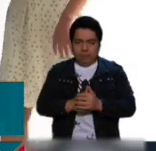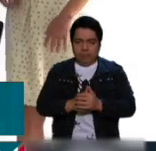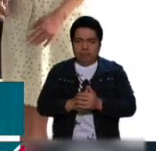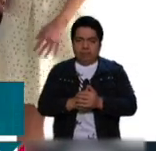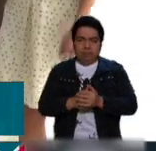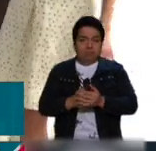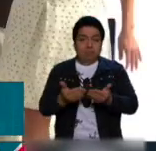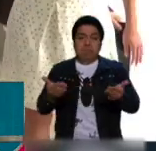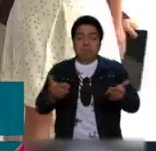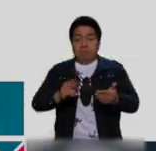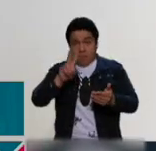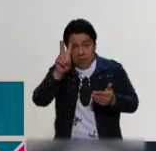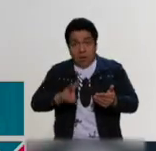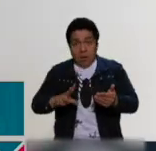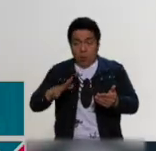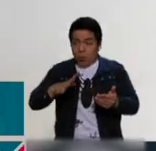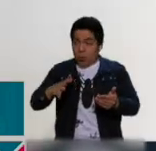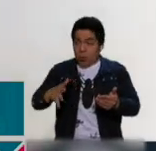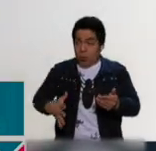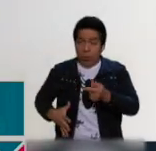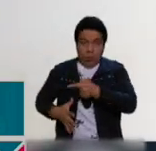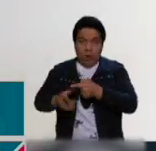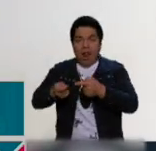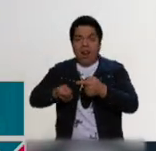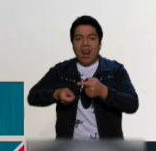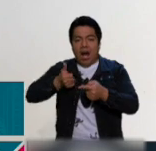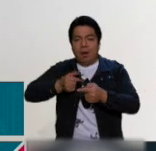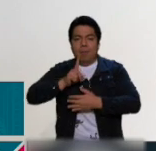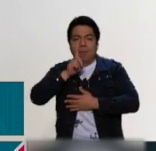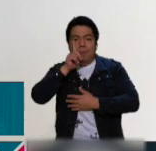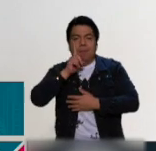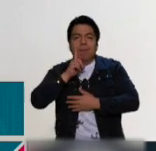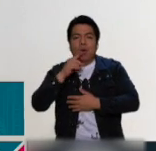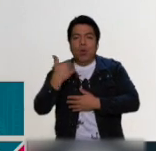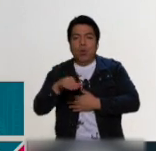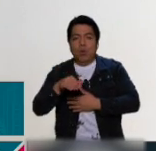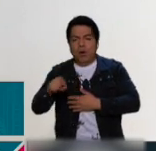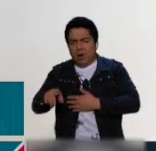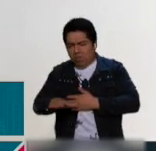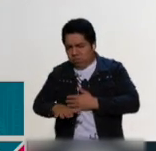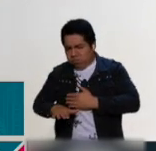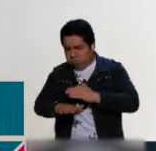Pues es un orgullo tener a primera mujer, que viene además de abajo,